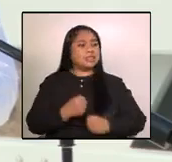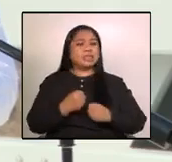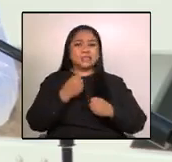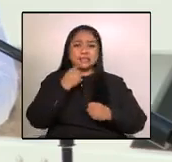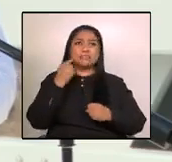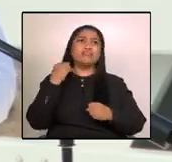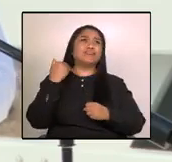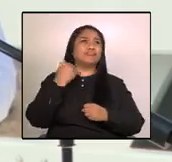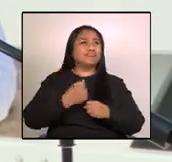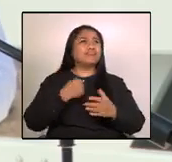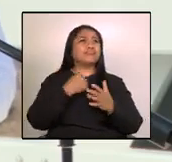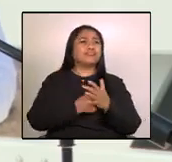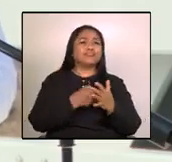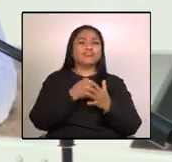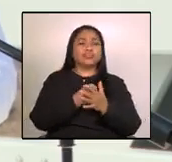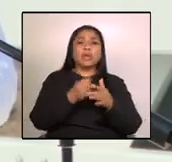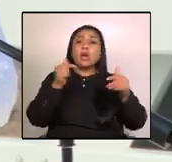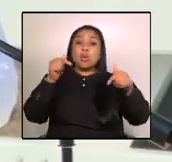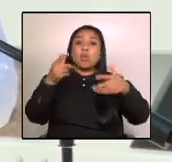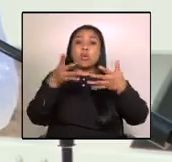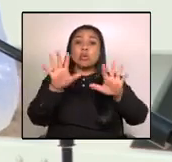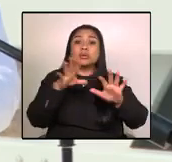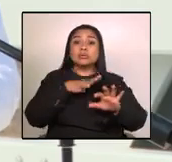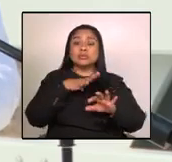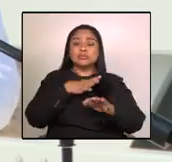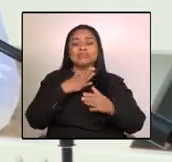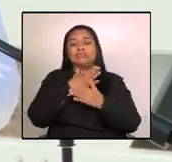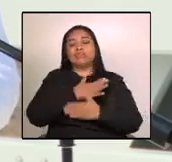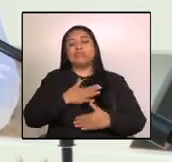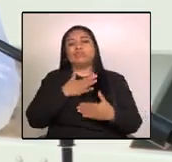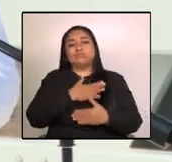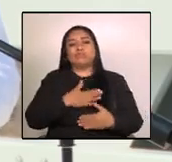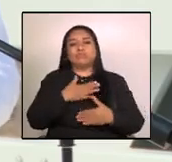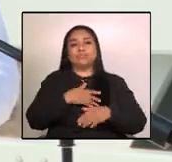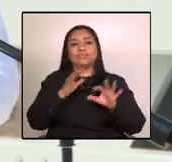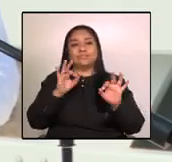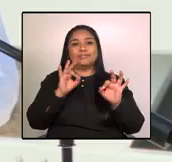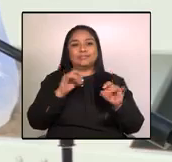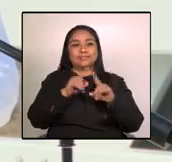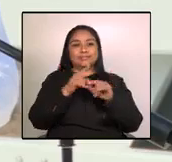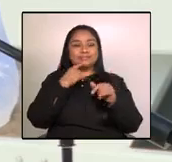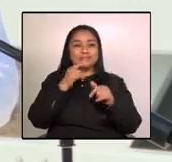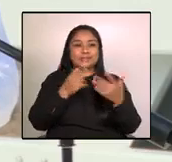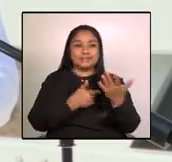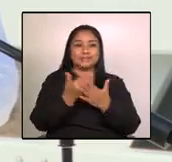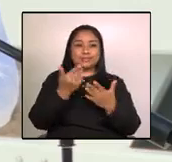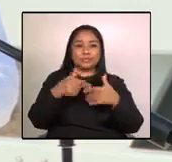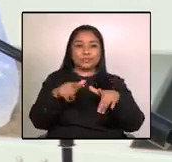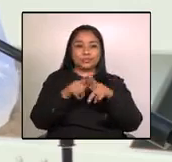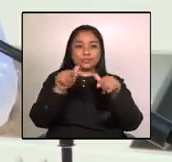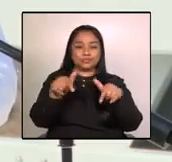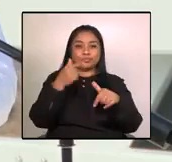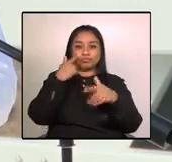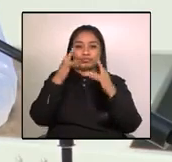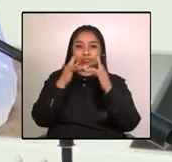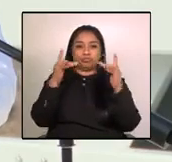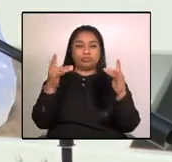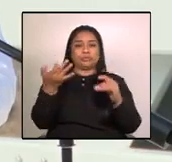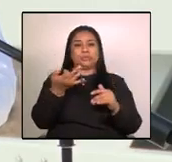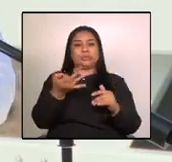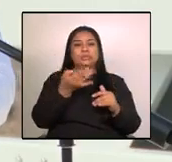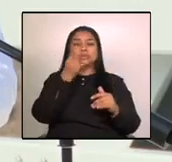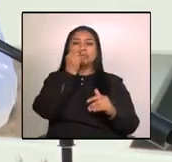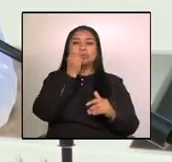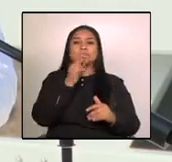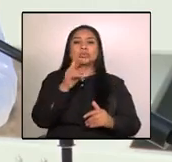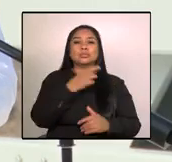hoy tenemos la dicha de estar inaugurando esta mega obra, señor presidente.